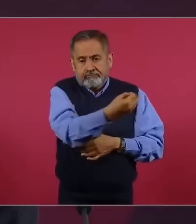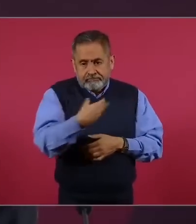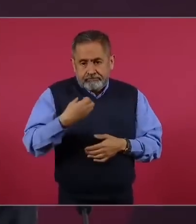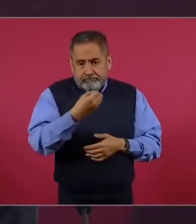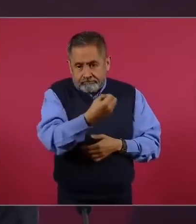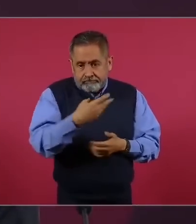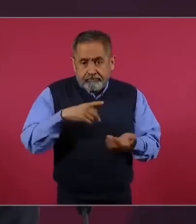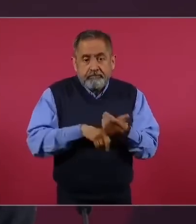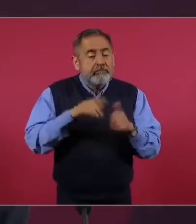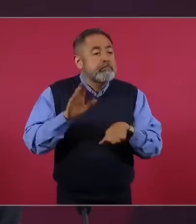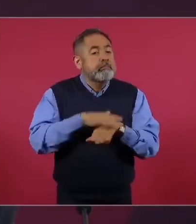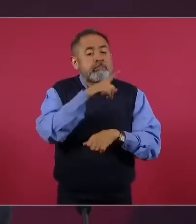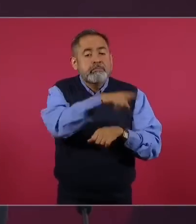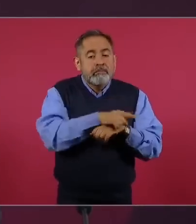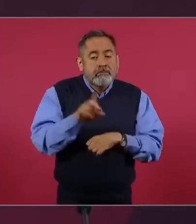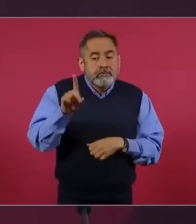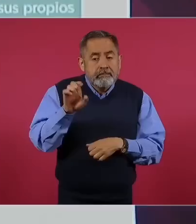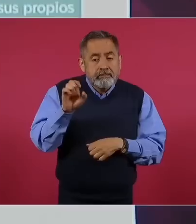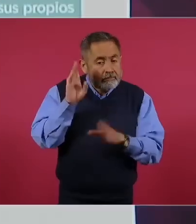DEA estaba